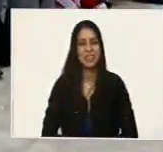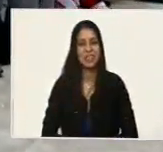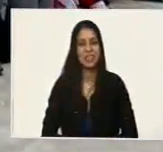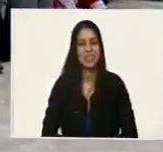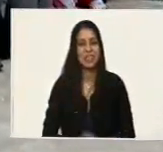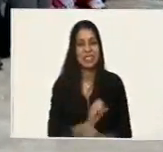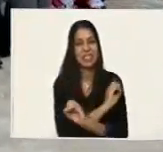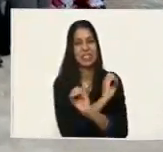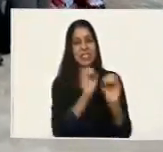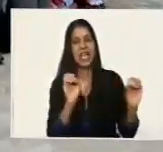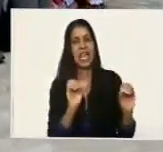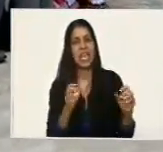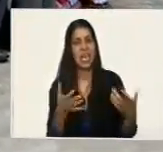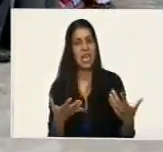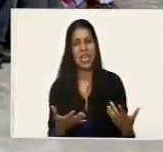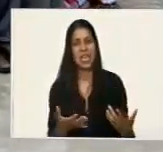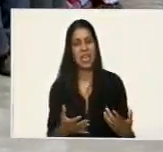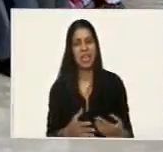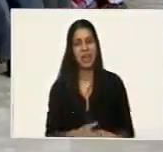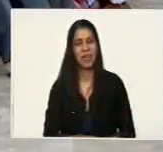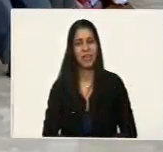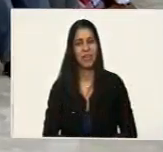Nada.